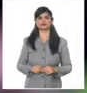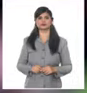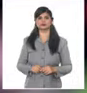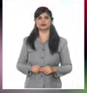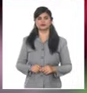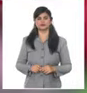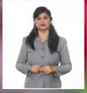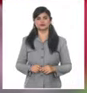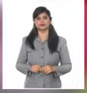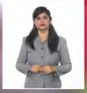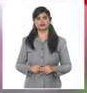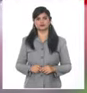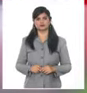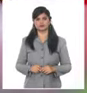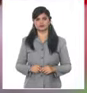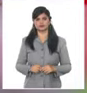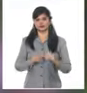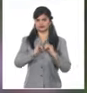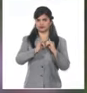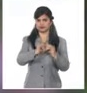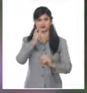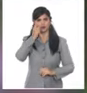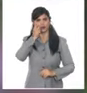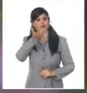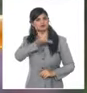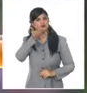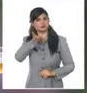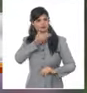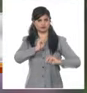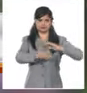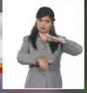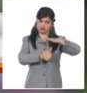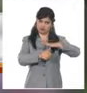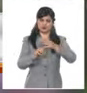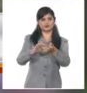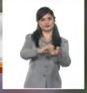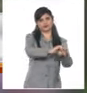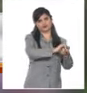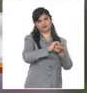euroasiática queridos veteranos camaradas